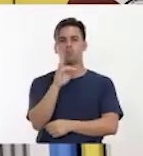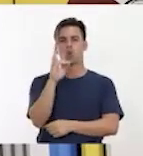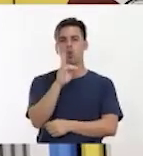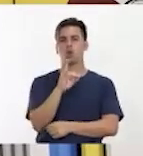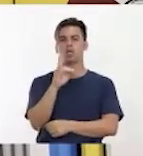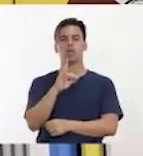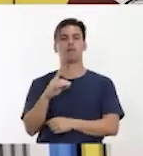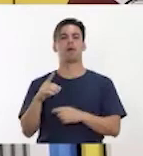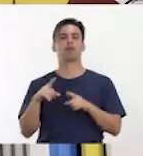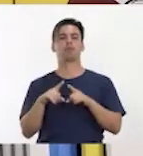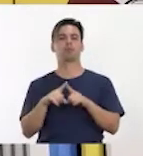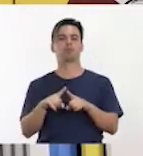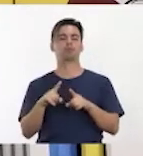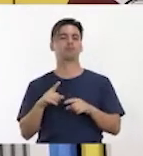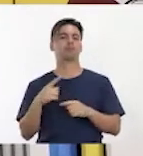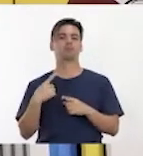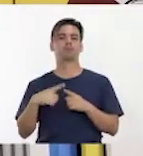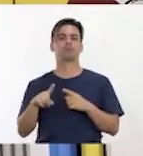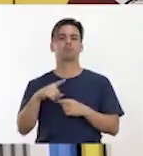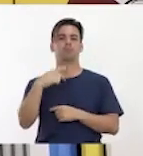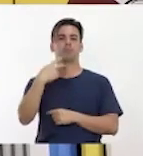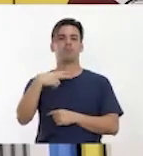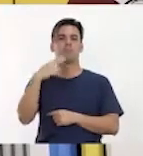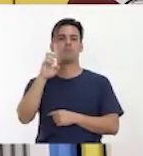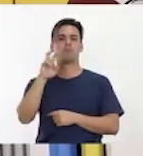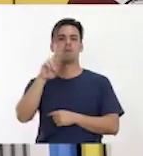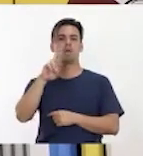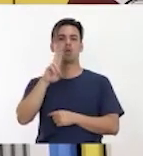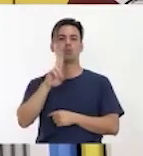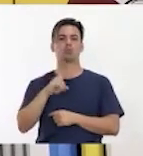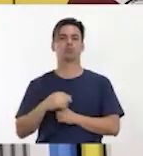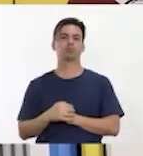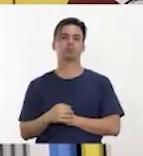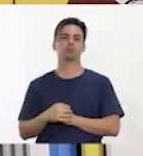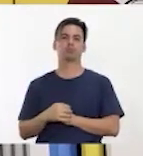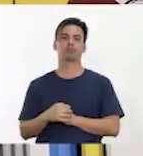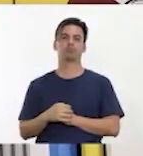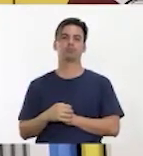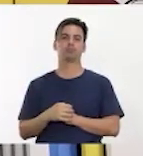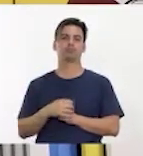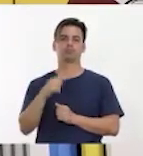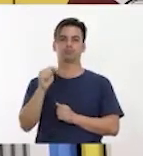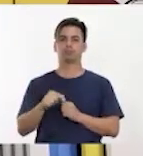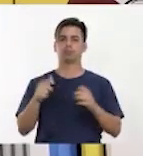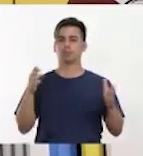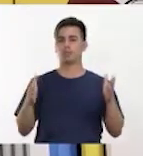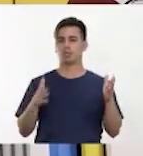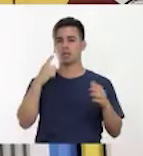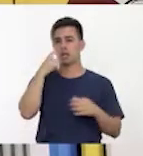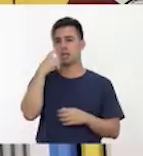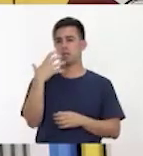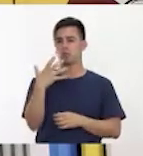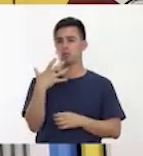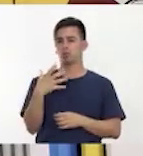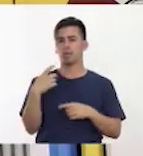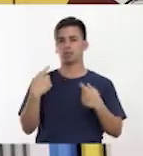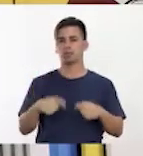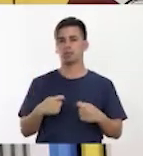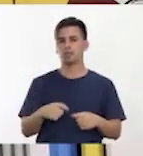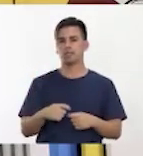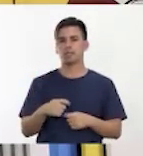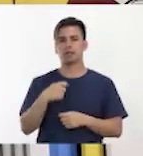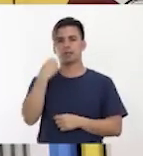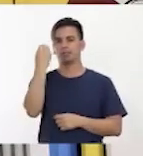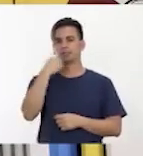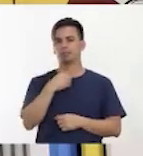Igualmente, en este contexto se dan hechos muy importantes que ustedes deben tener en